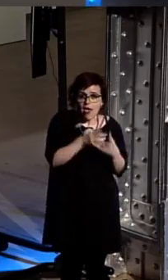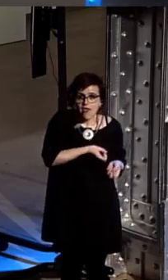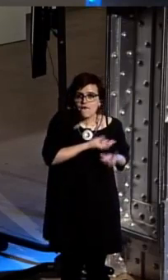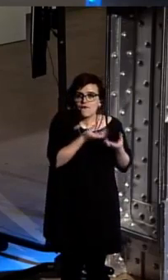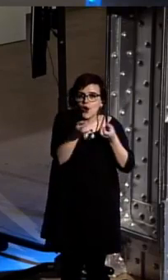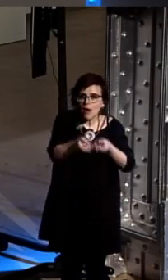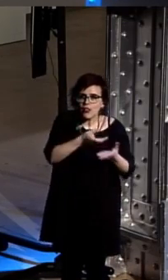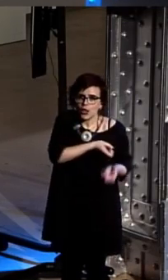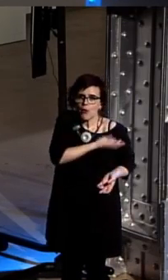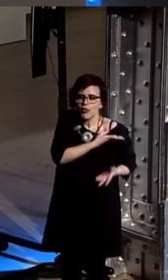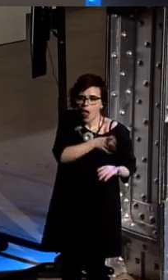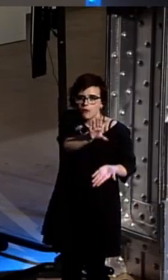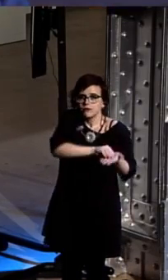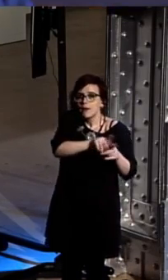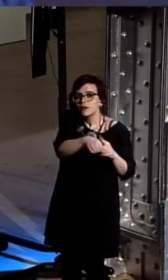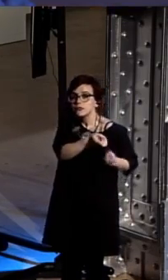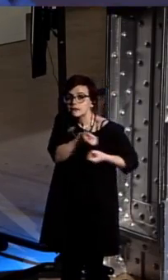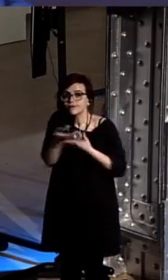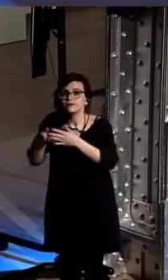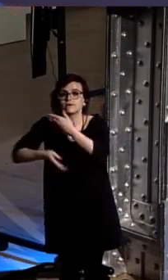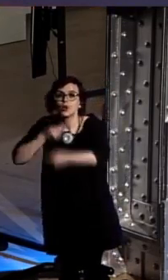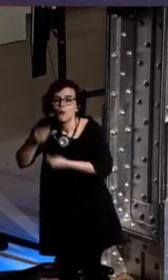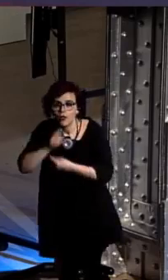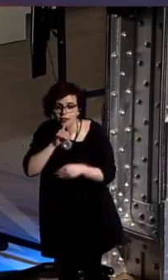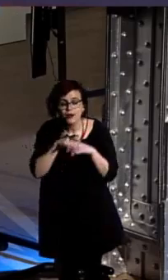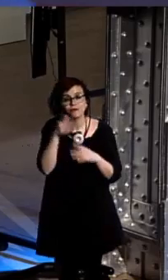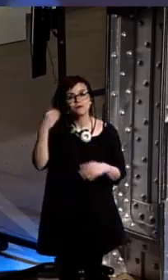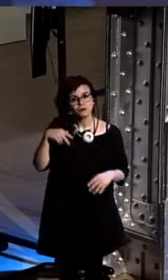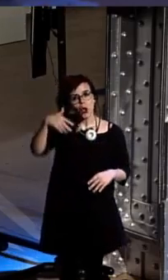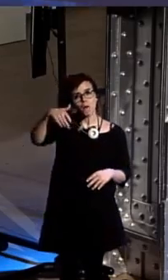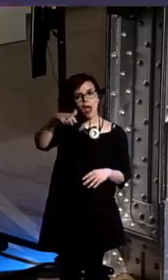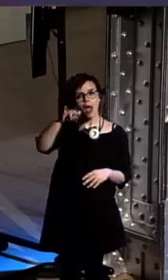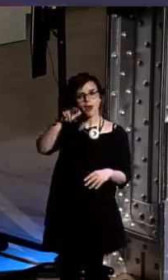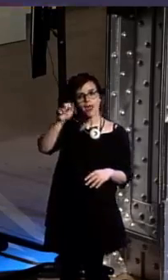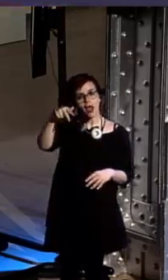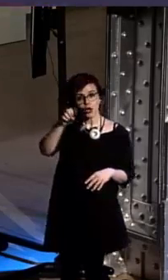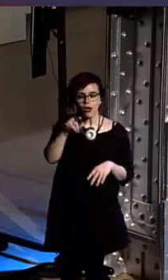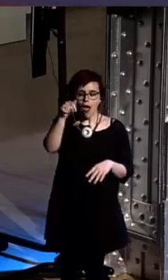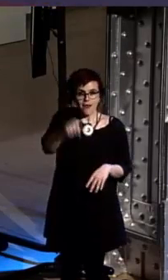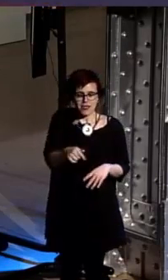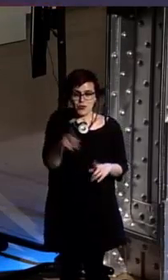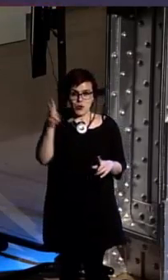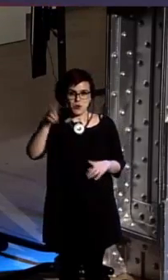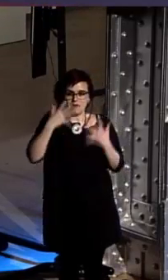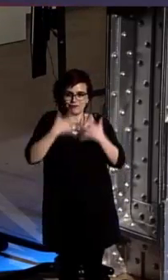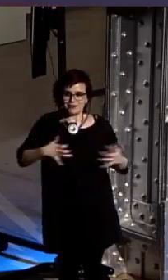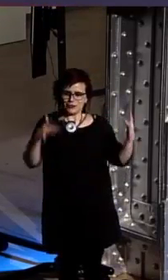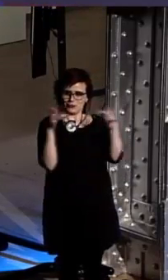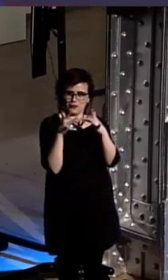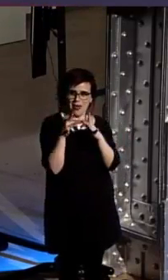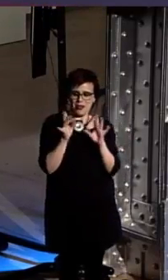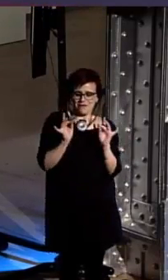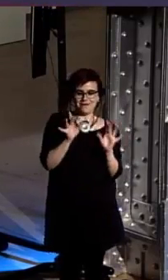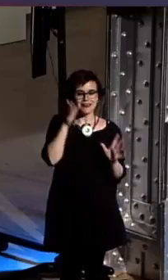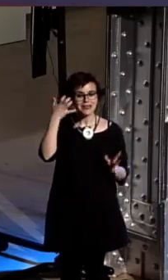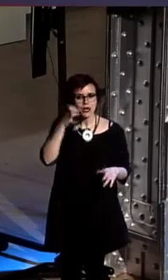emocional. Has hecho reír, nos hemos tocado, cosa que no solemos hacer habitualmente en este auditorio. ¿La